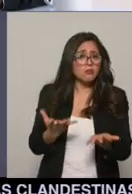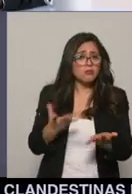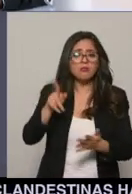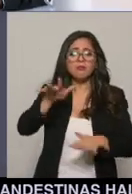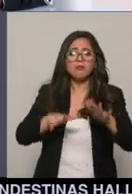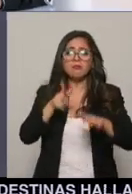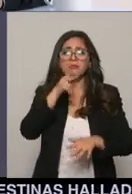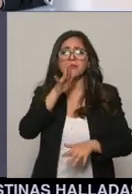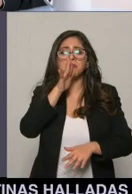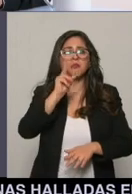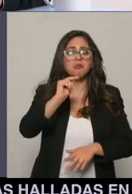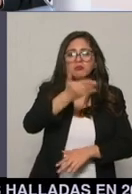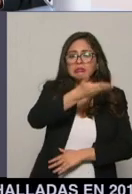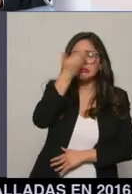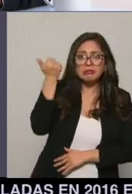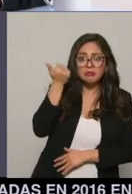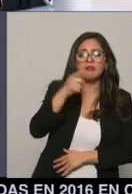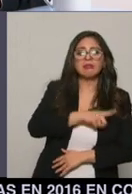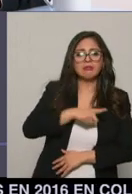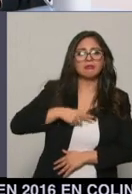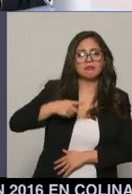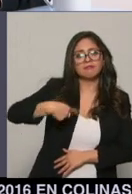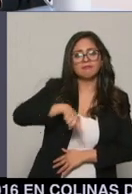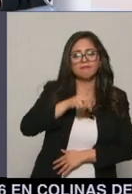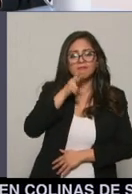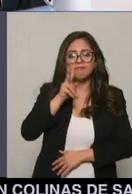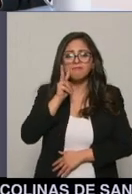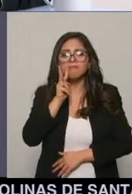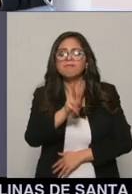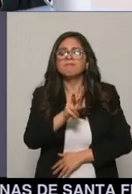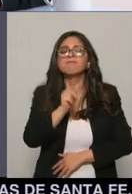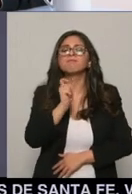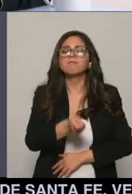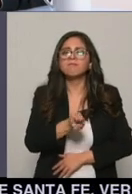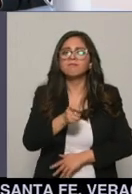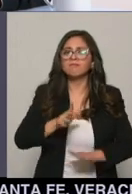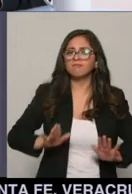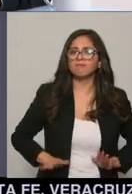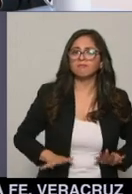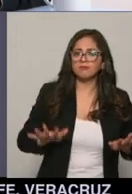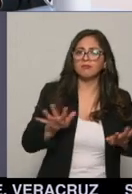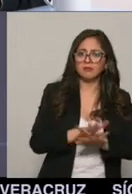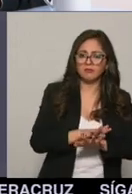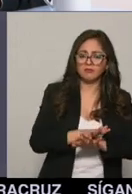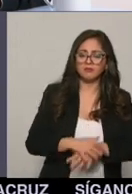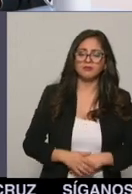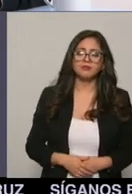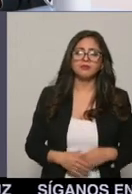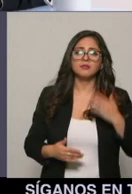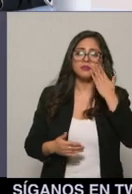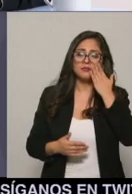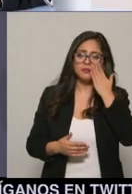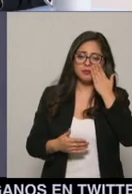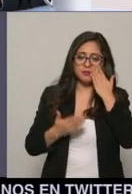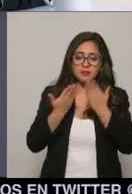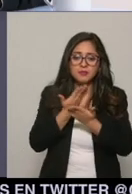damos cuenta. Entonces, tenemos que estar atentos a esos comportamientos, ¿no? Y la confianza que le podemos brindar a los hijos, o